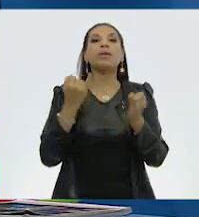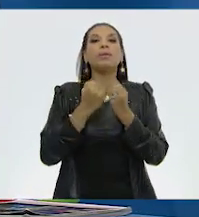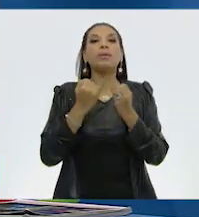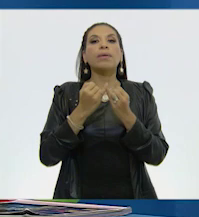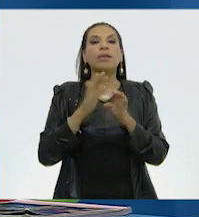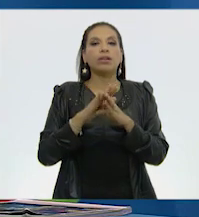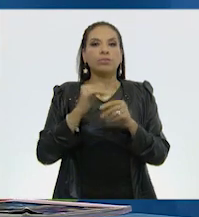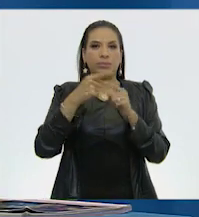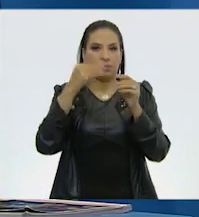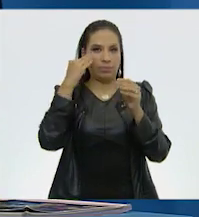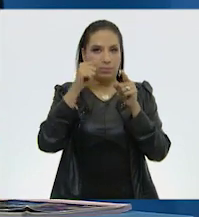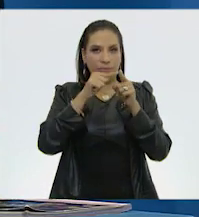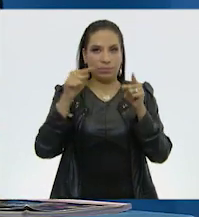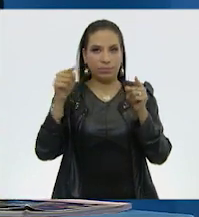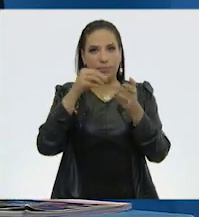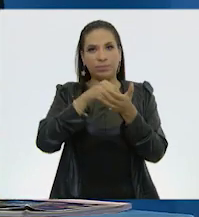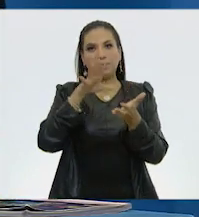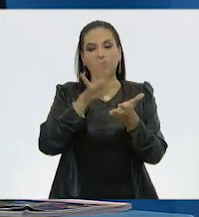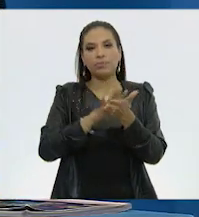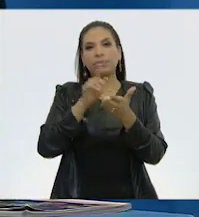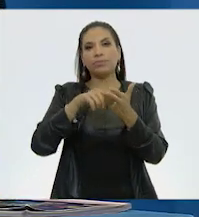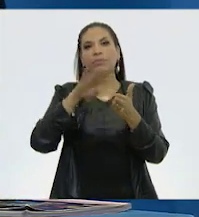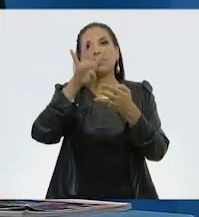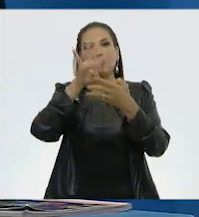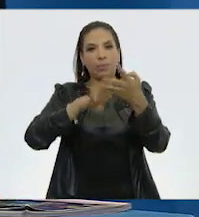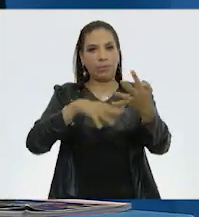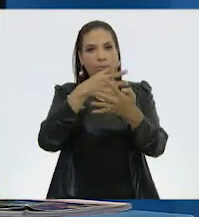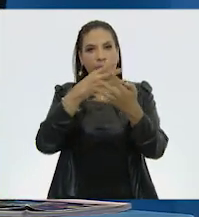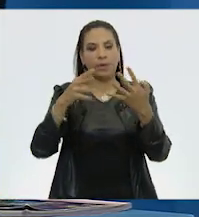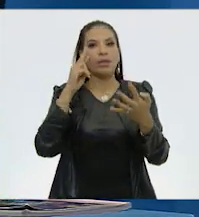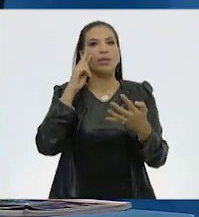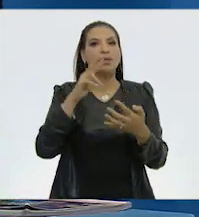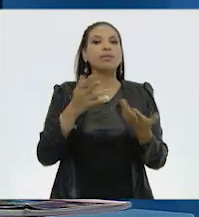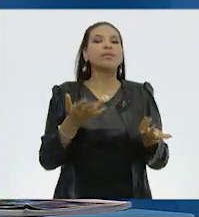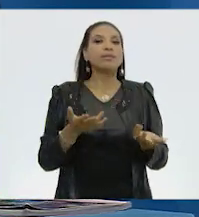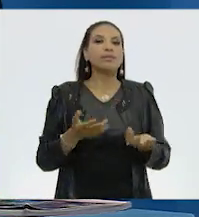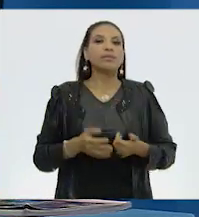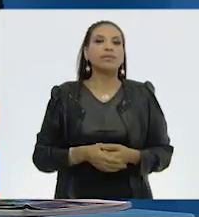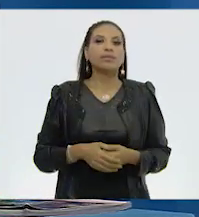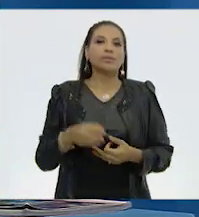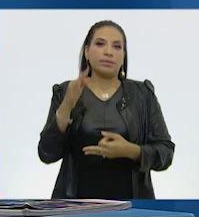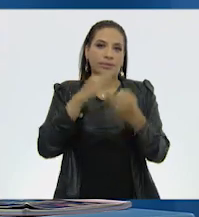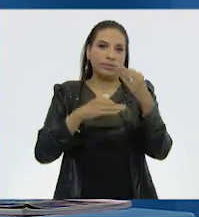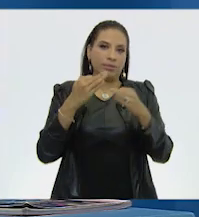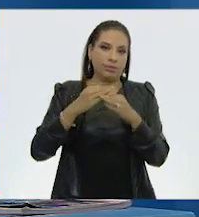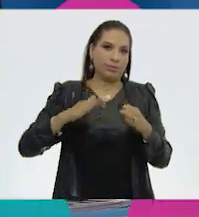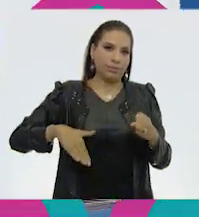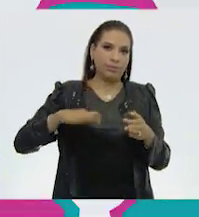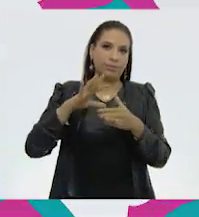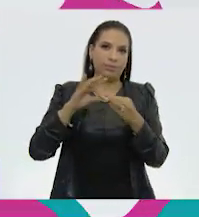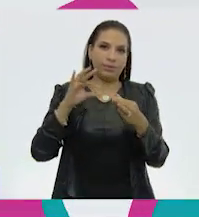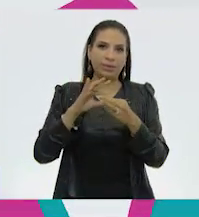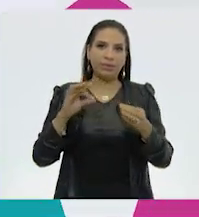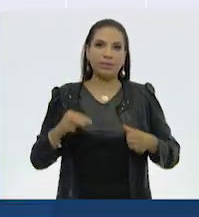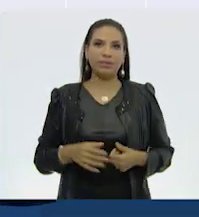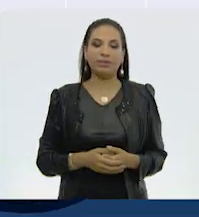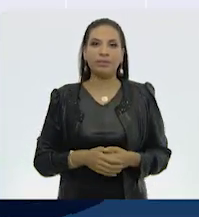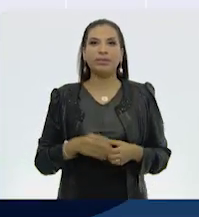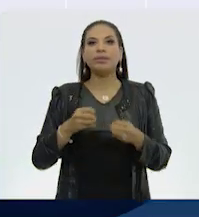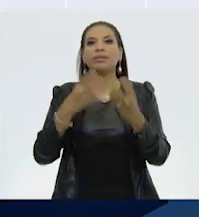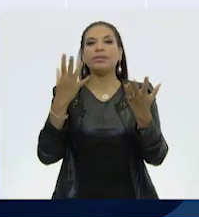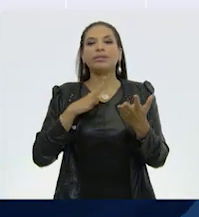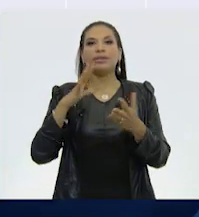de nuestra línea del tiempo, lo registremos en un cuadro comparativo que todo esto que hemos estado mencionando. Claro,